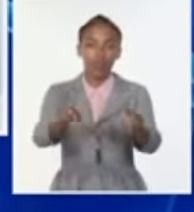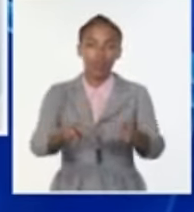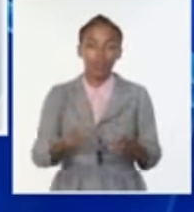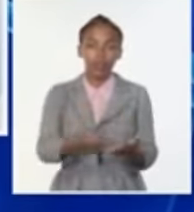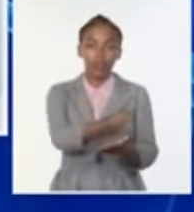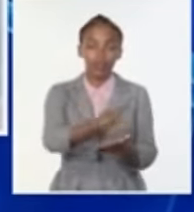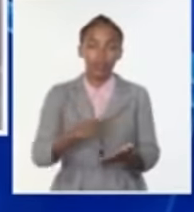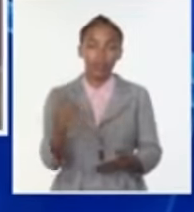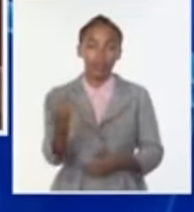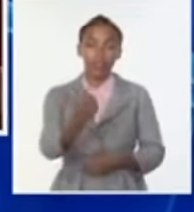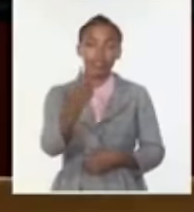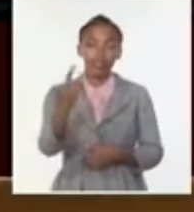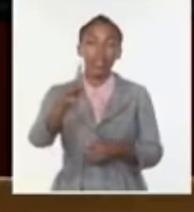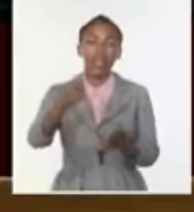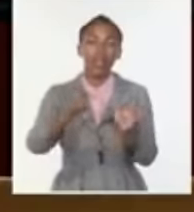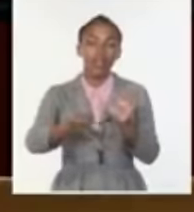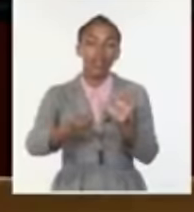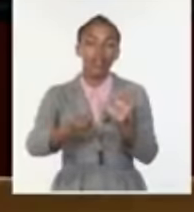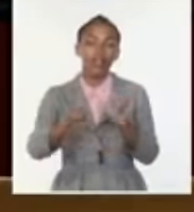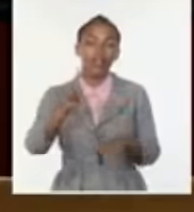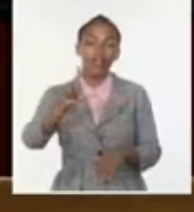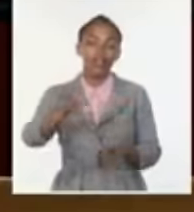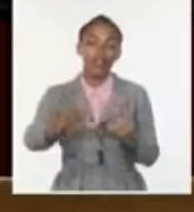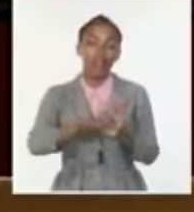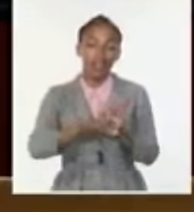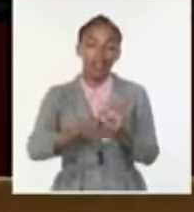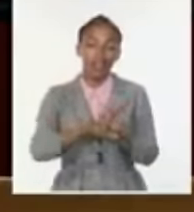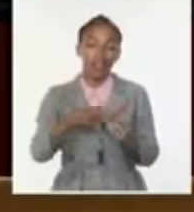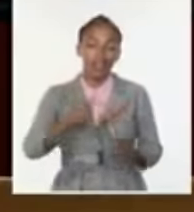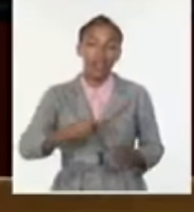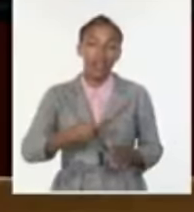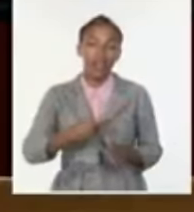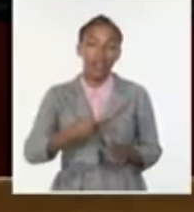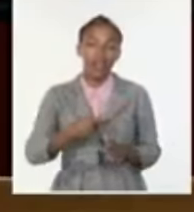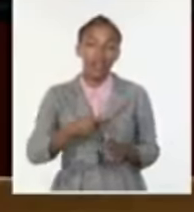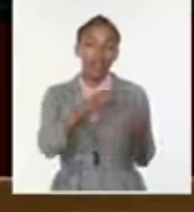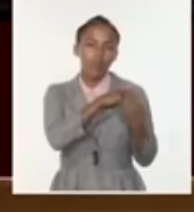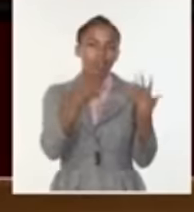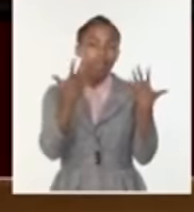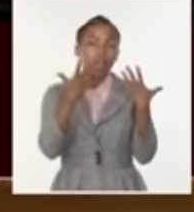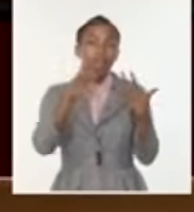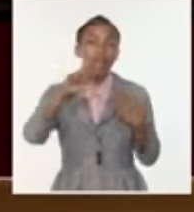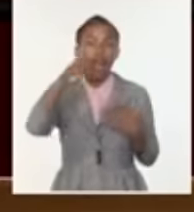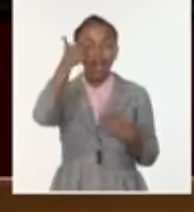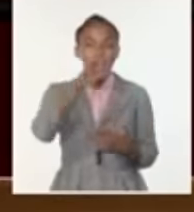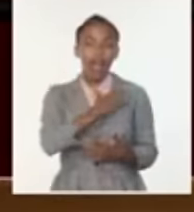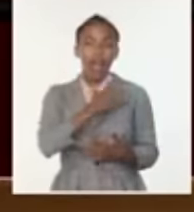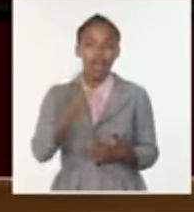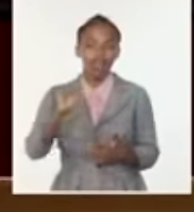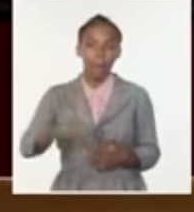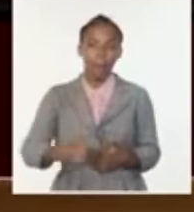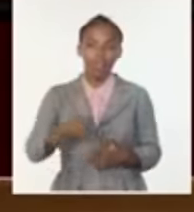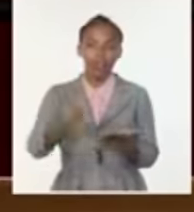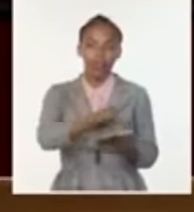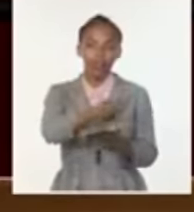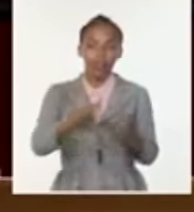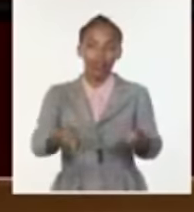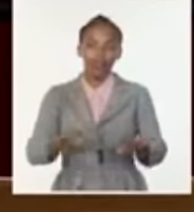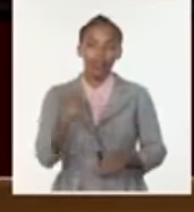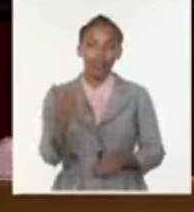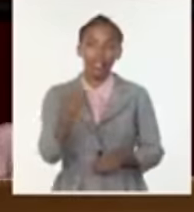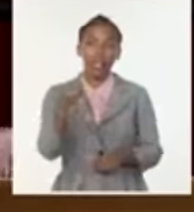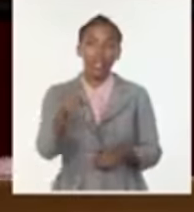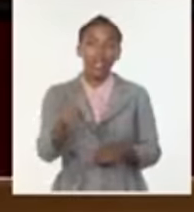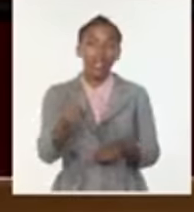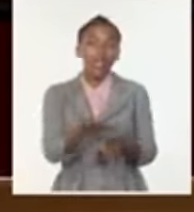de los decretos leyes por indicación del presidente Lasso. Y todo eso se hizo previo a